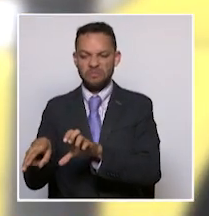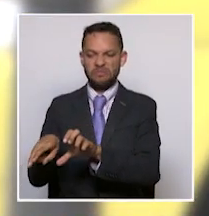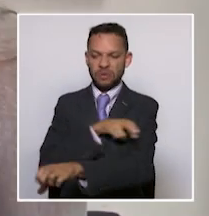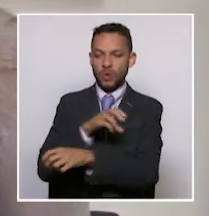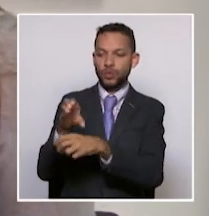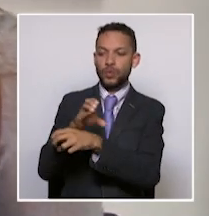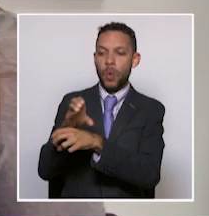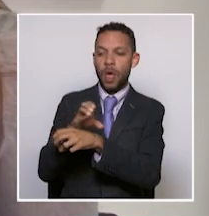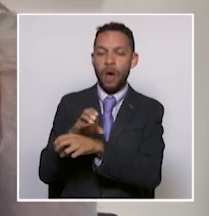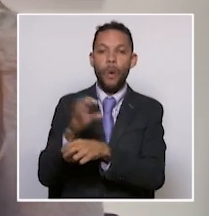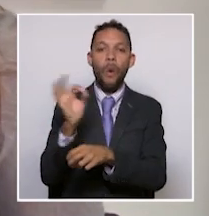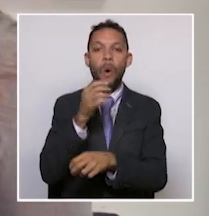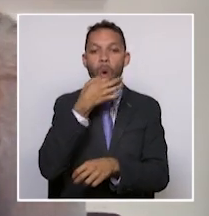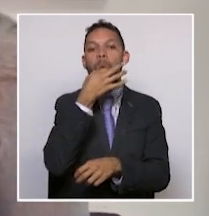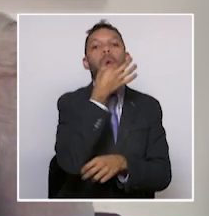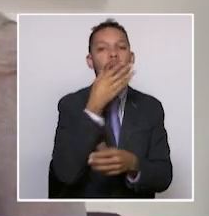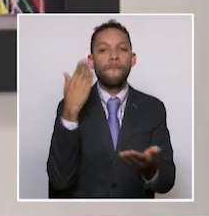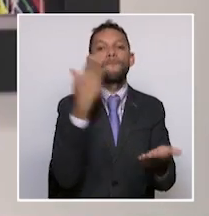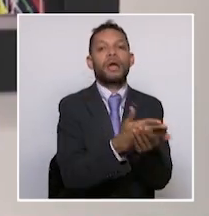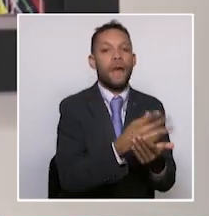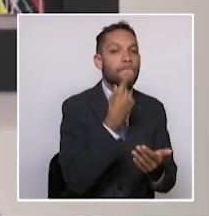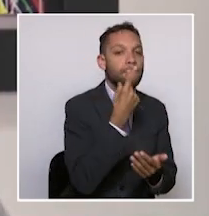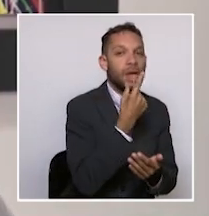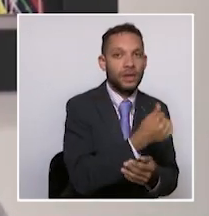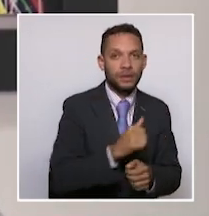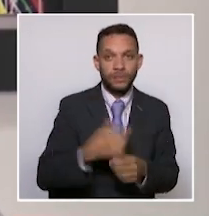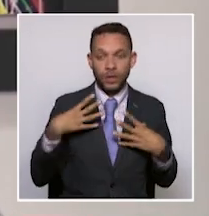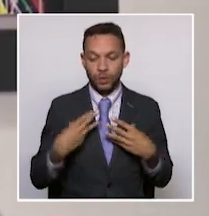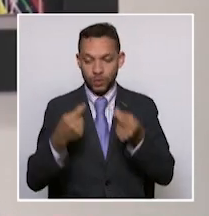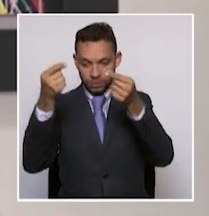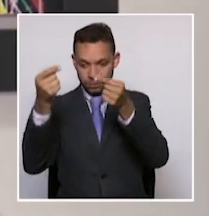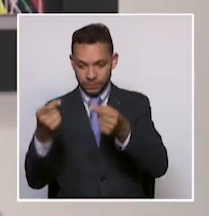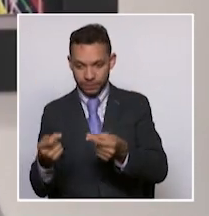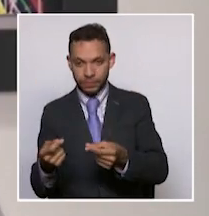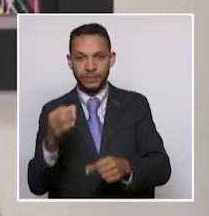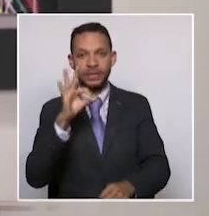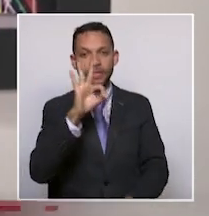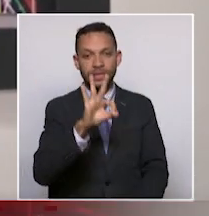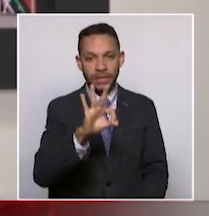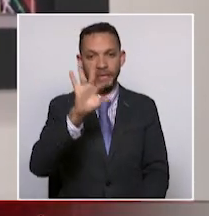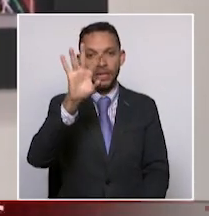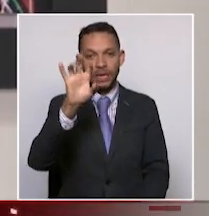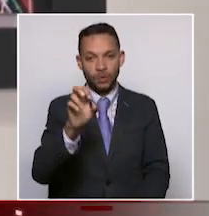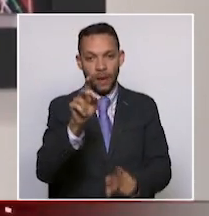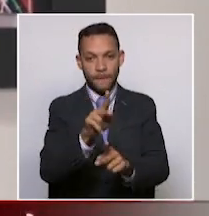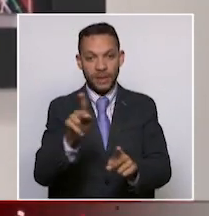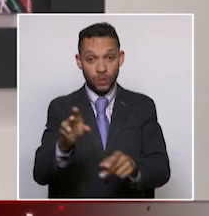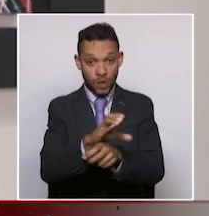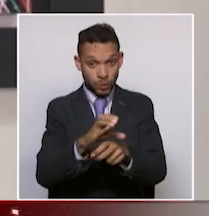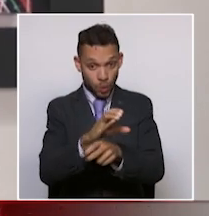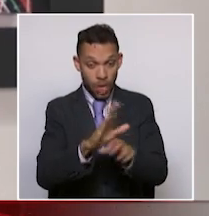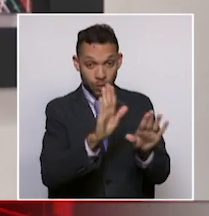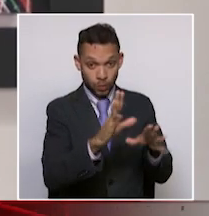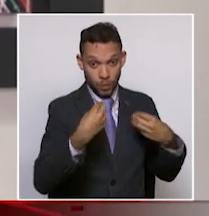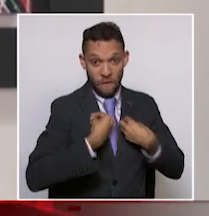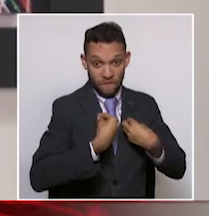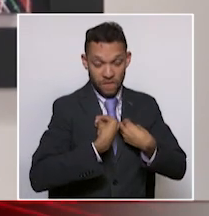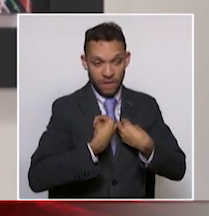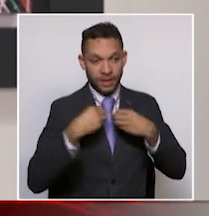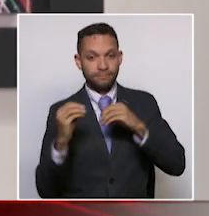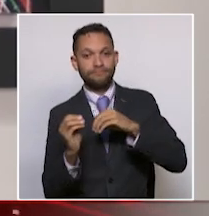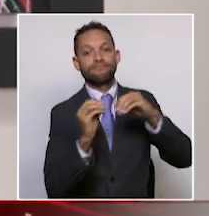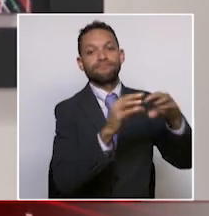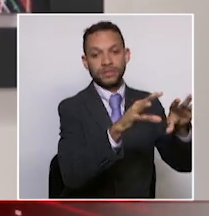trasladados con engaños a territorio risaraldense. En lo corrido del año hemos podido retornar 39 habitantes de calle a su ciudad de origen. Hemos podido hacer